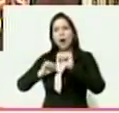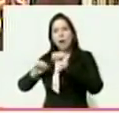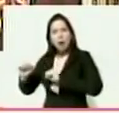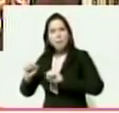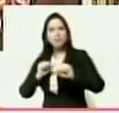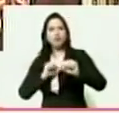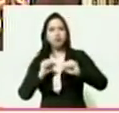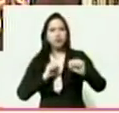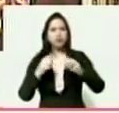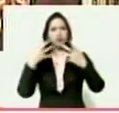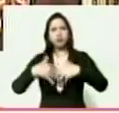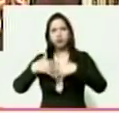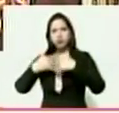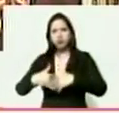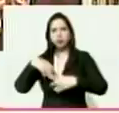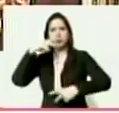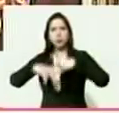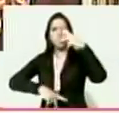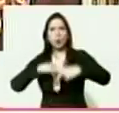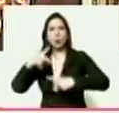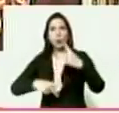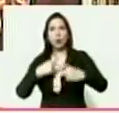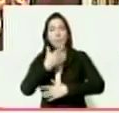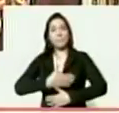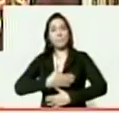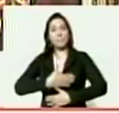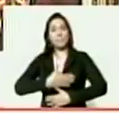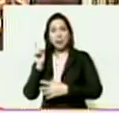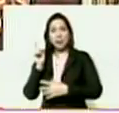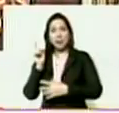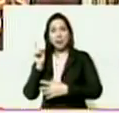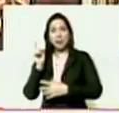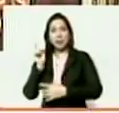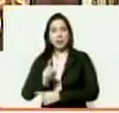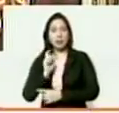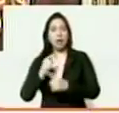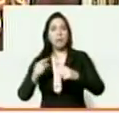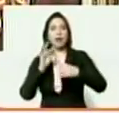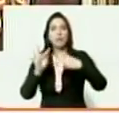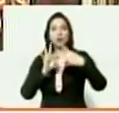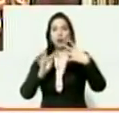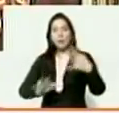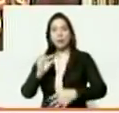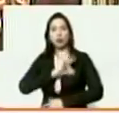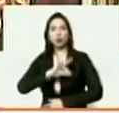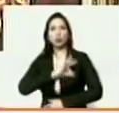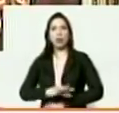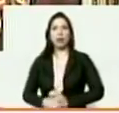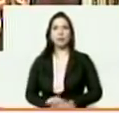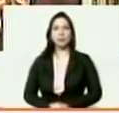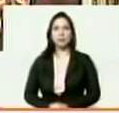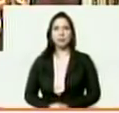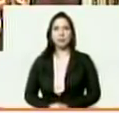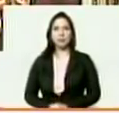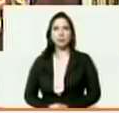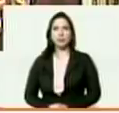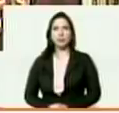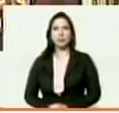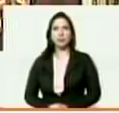de la industria y se produzcan los bienes necesarios de la sociedad.